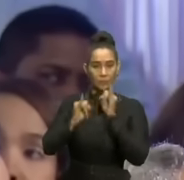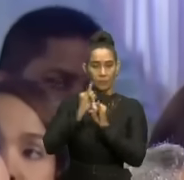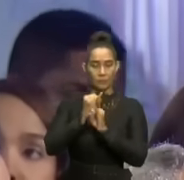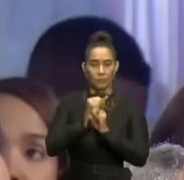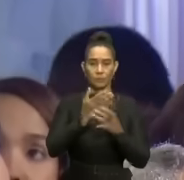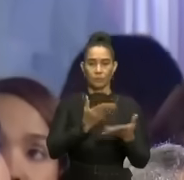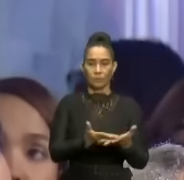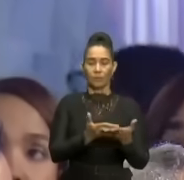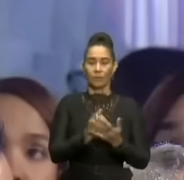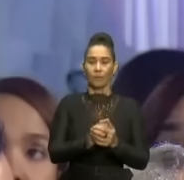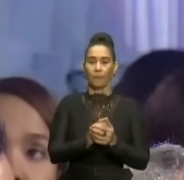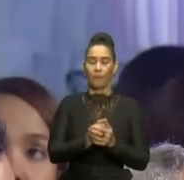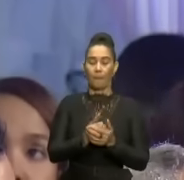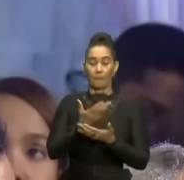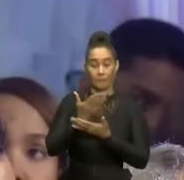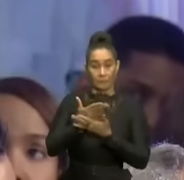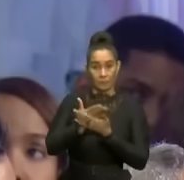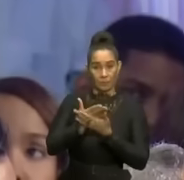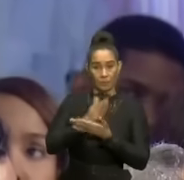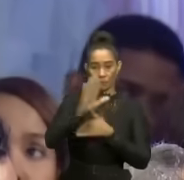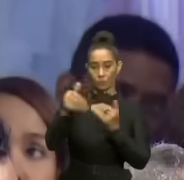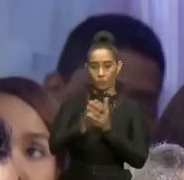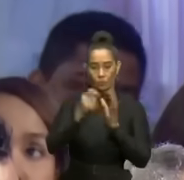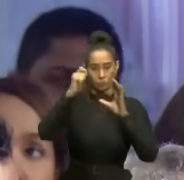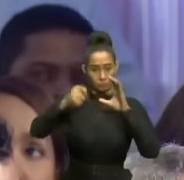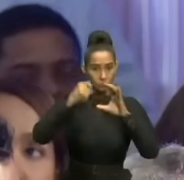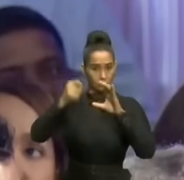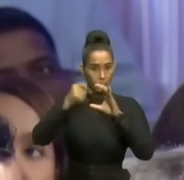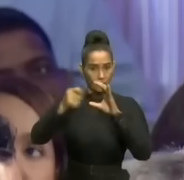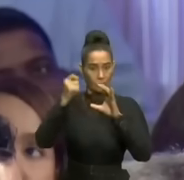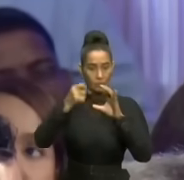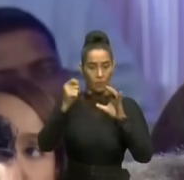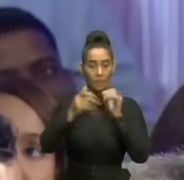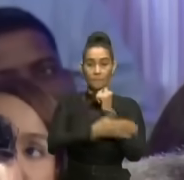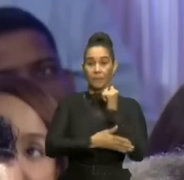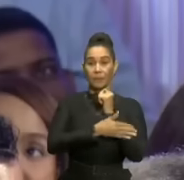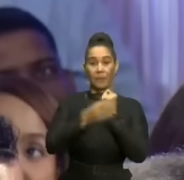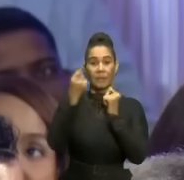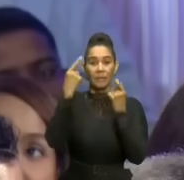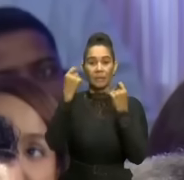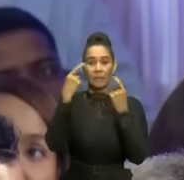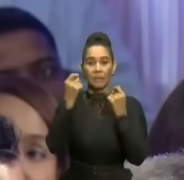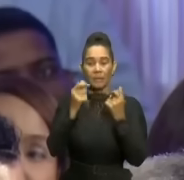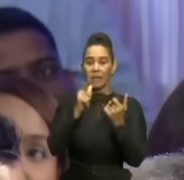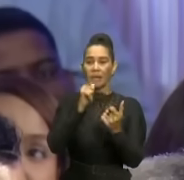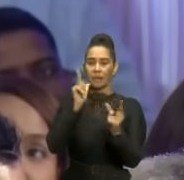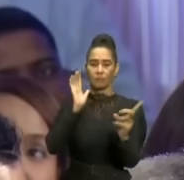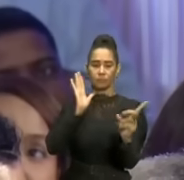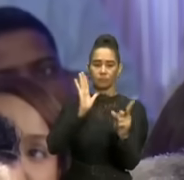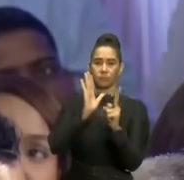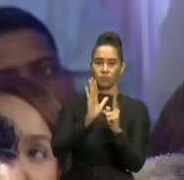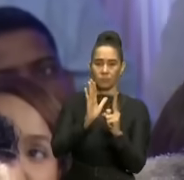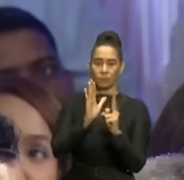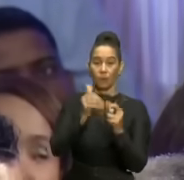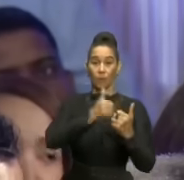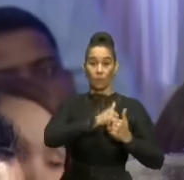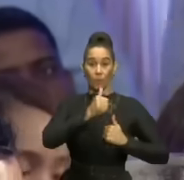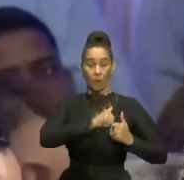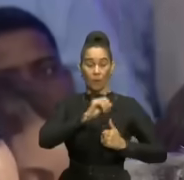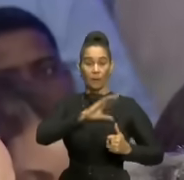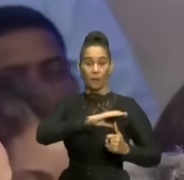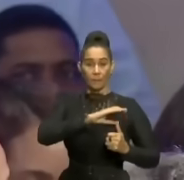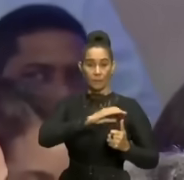instituciones. En mis manos poseo todos los videos para que el país entienda a quién se estaba enfrentando. Tengo guardias